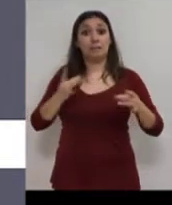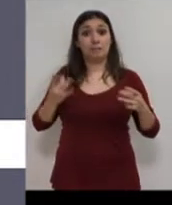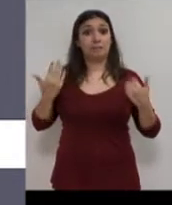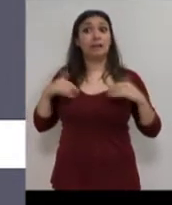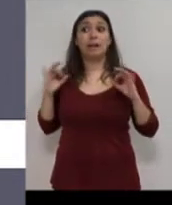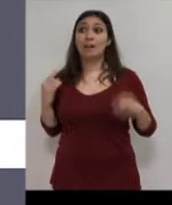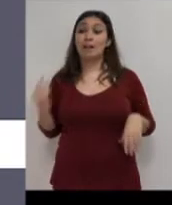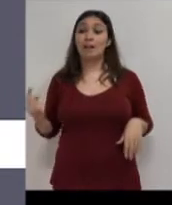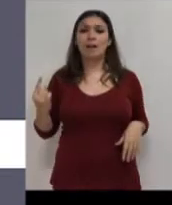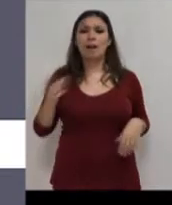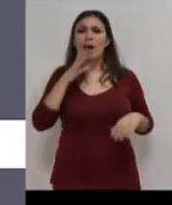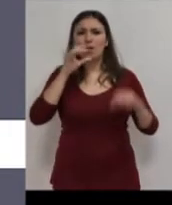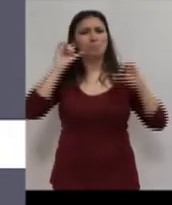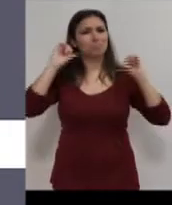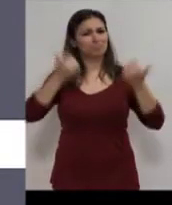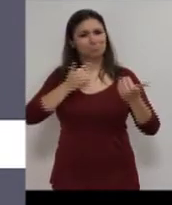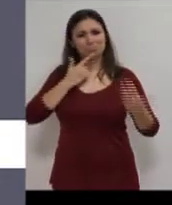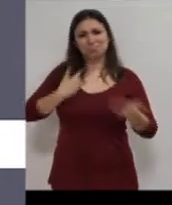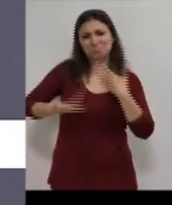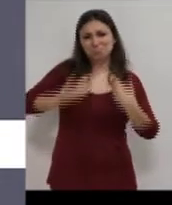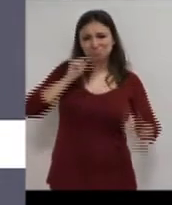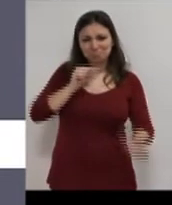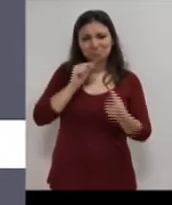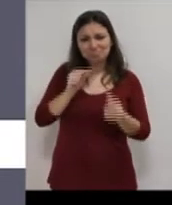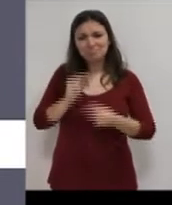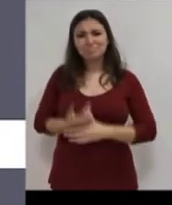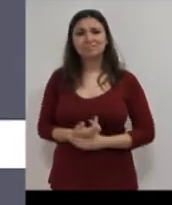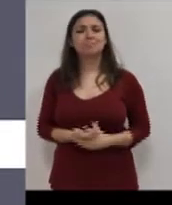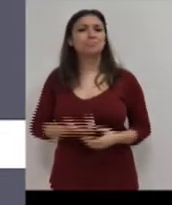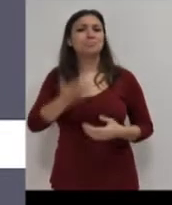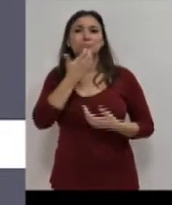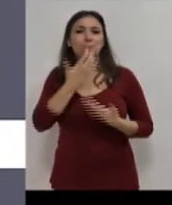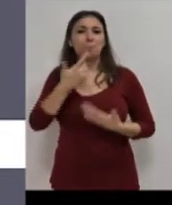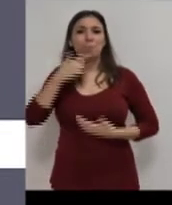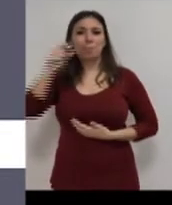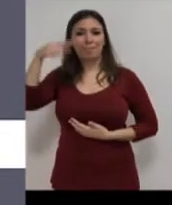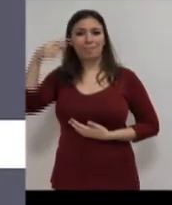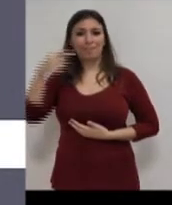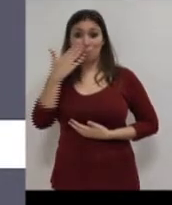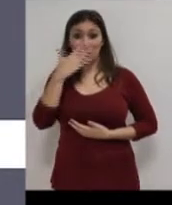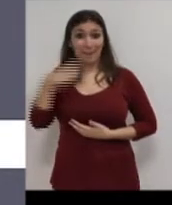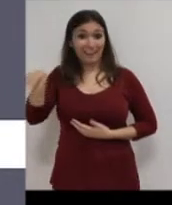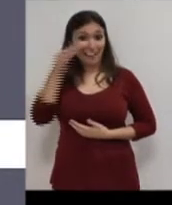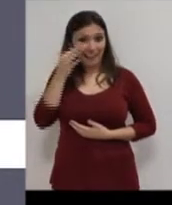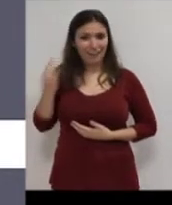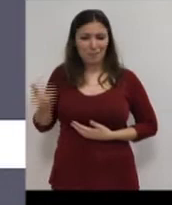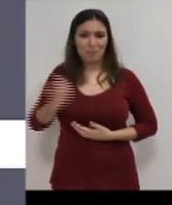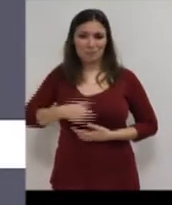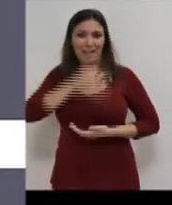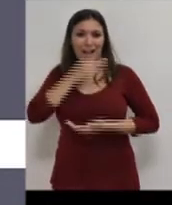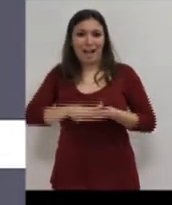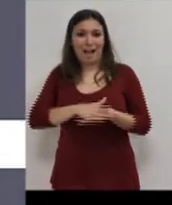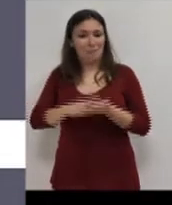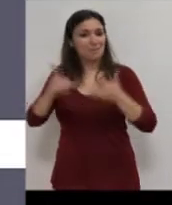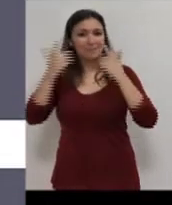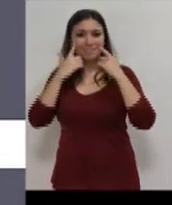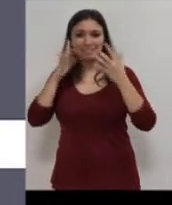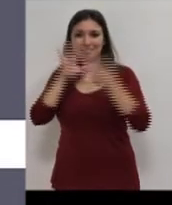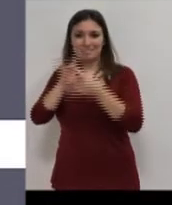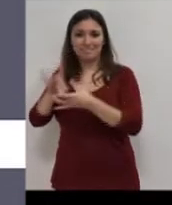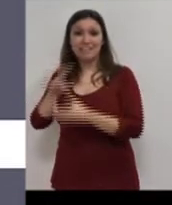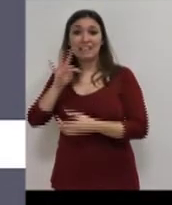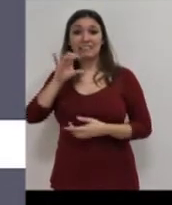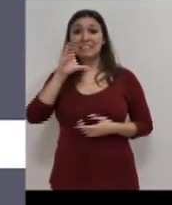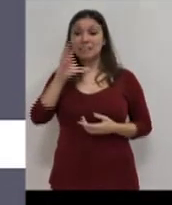y la accesibilidad dentro de la propia cadena, si os parece, podríamos hablar sobre, bueno, ya realmente